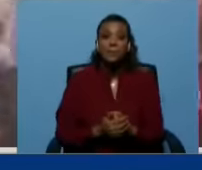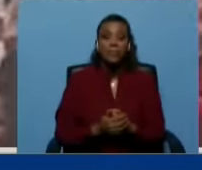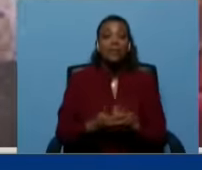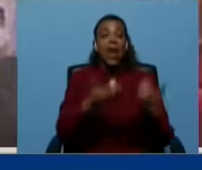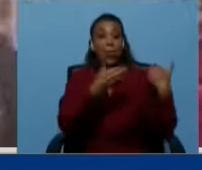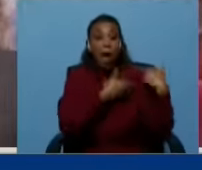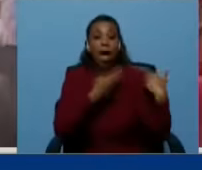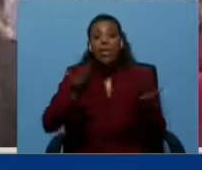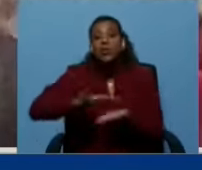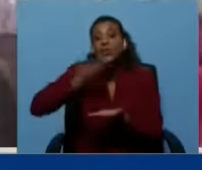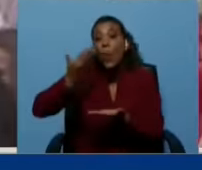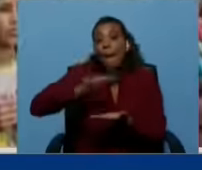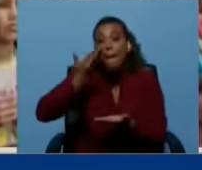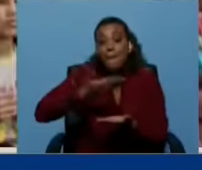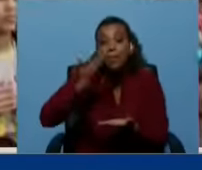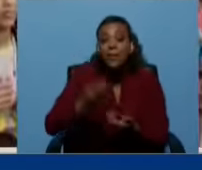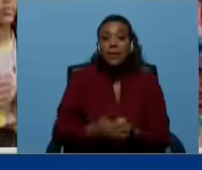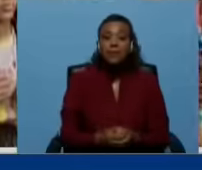recargada.